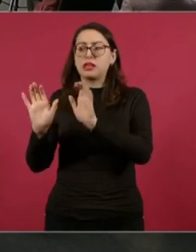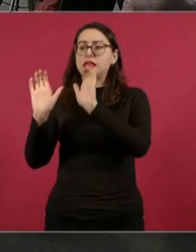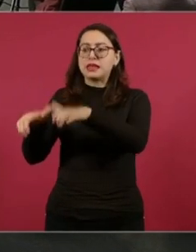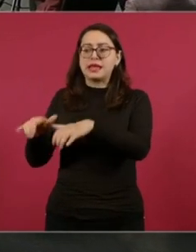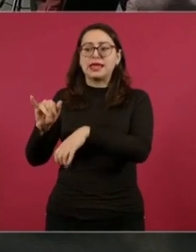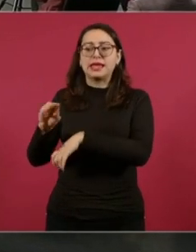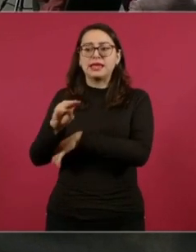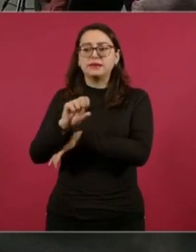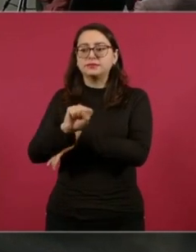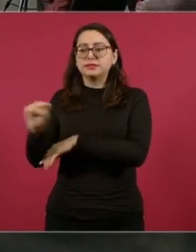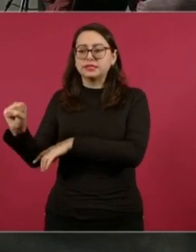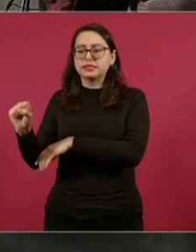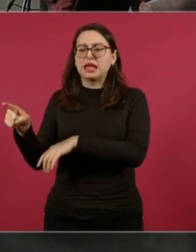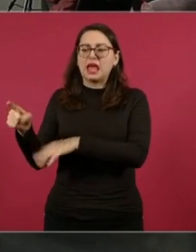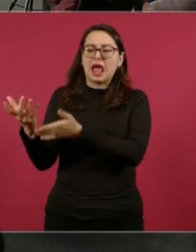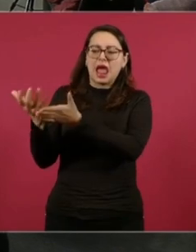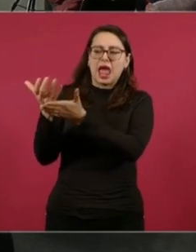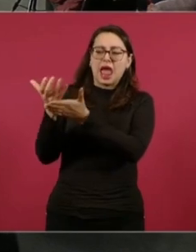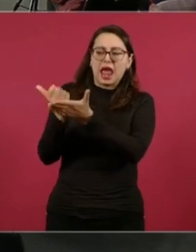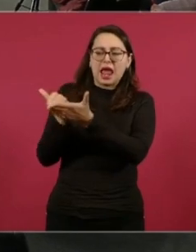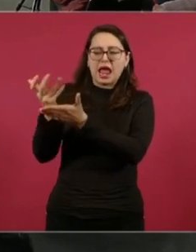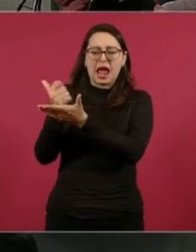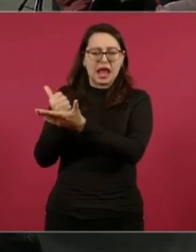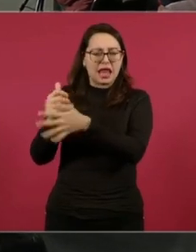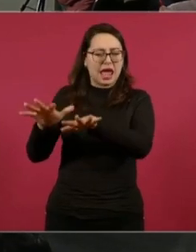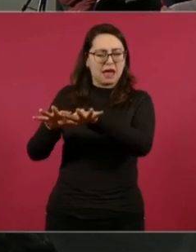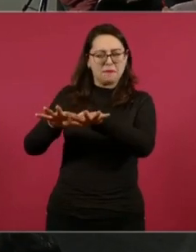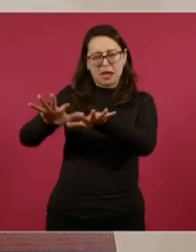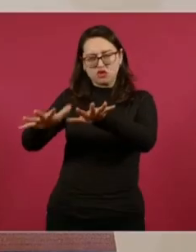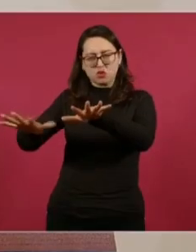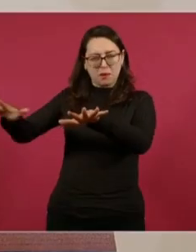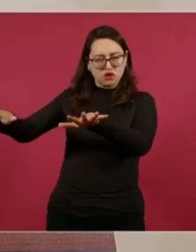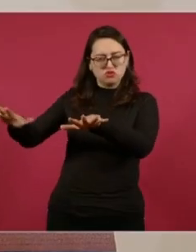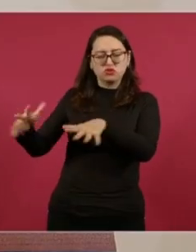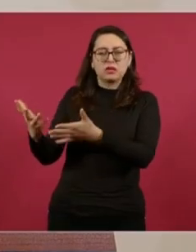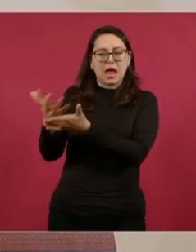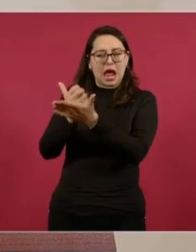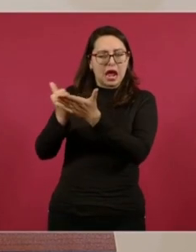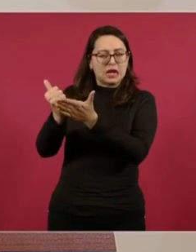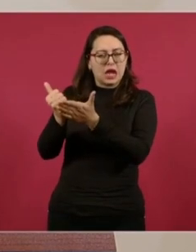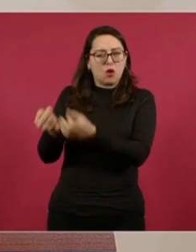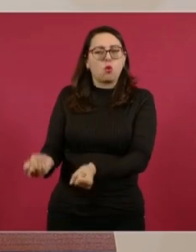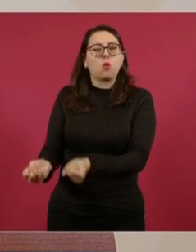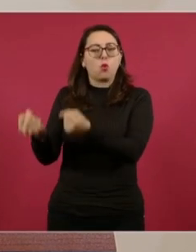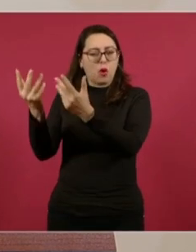Es que, ¿qué fue lo que sucedió?